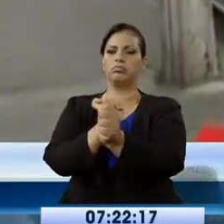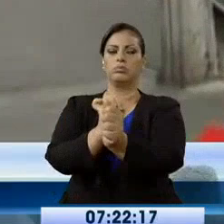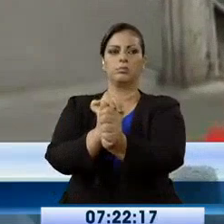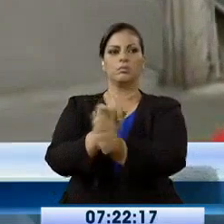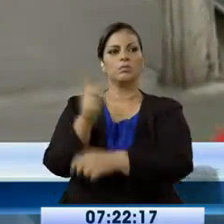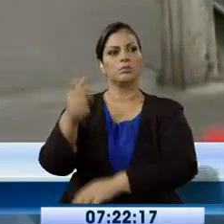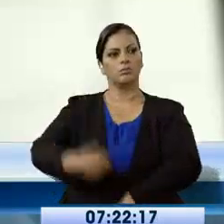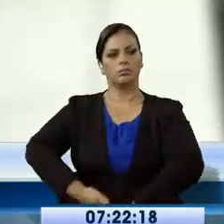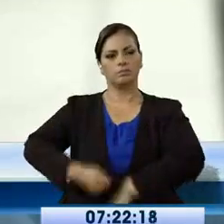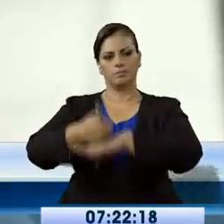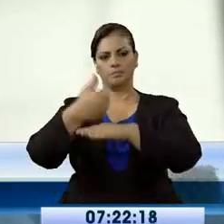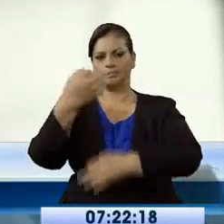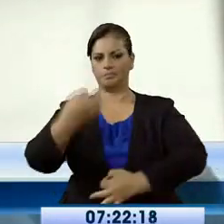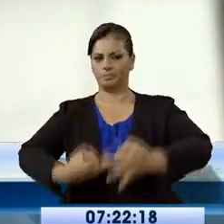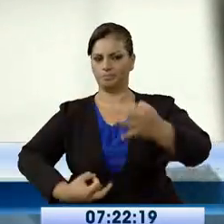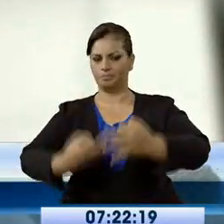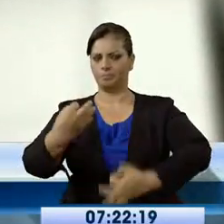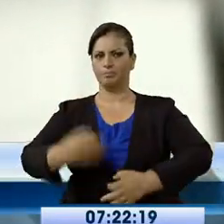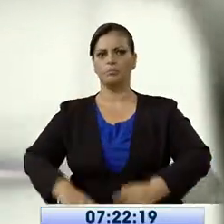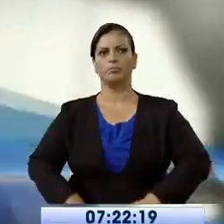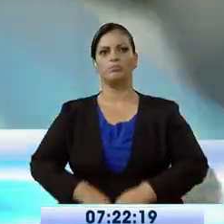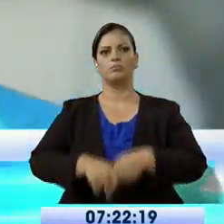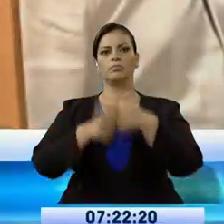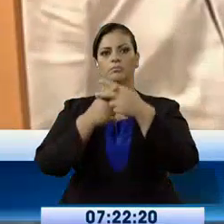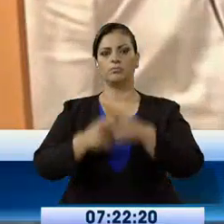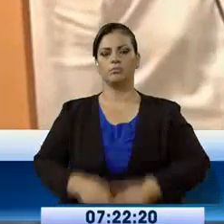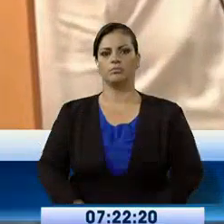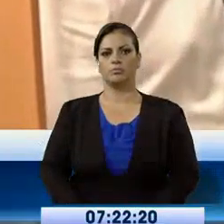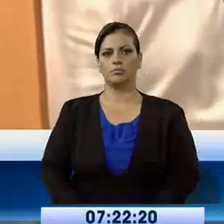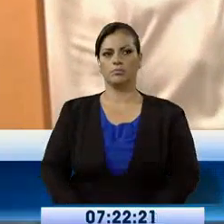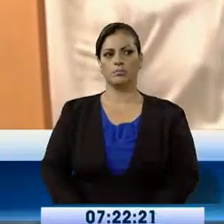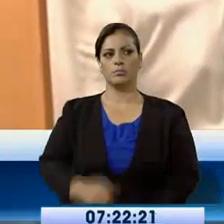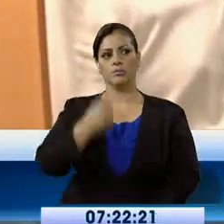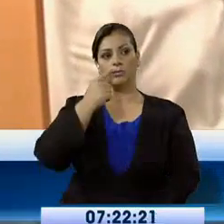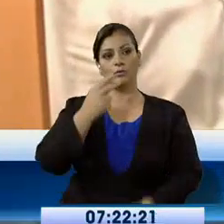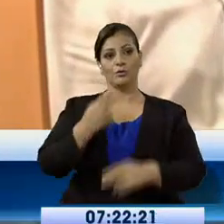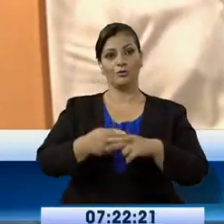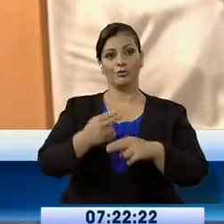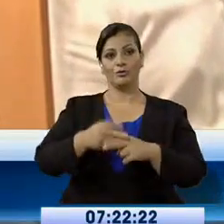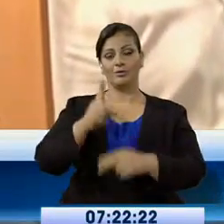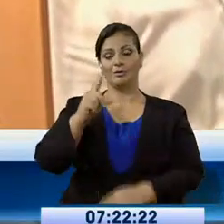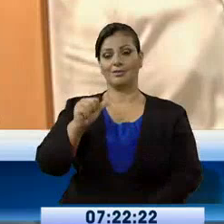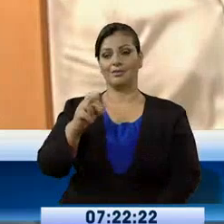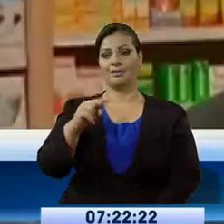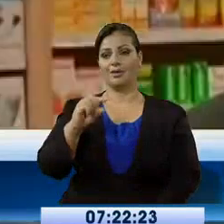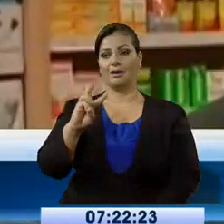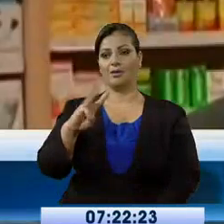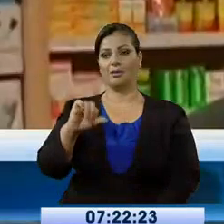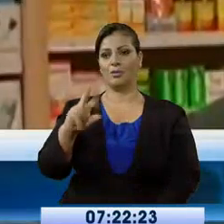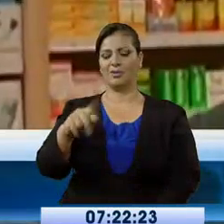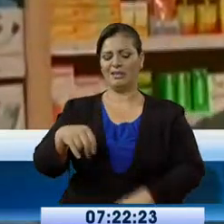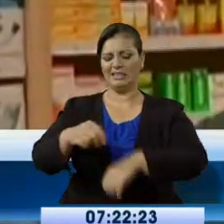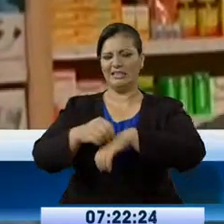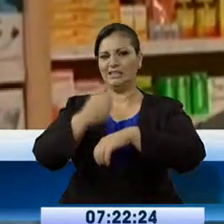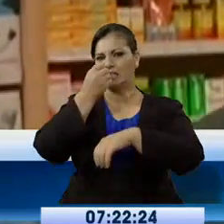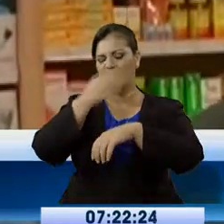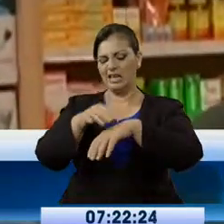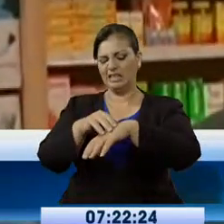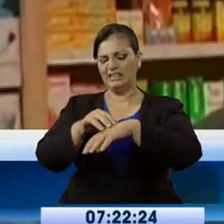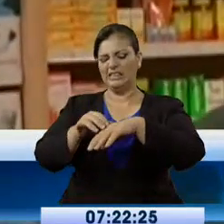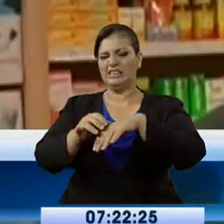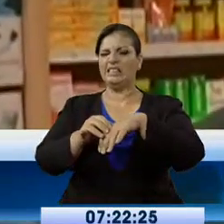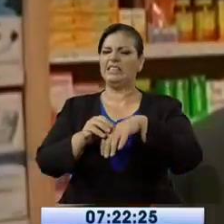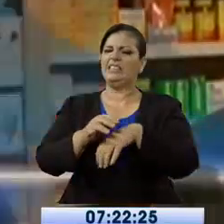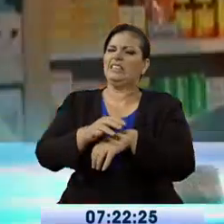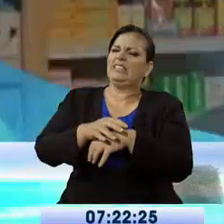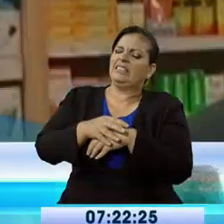el proceso judicial. Aún con la mano sangrando, Darwin dice que el haber ayudado es su compromiso ciudadano. De hecho, sí tenía un poco